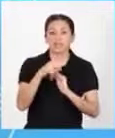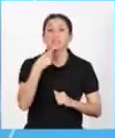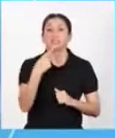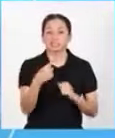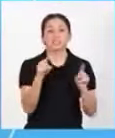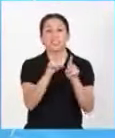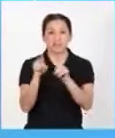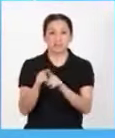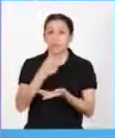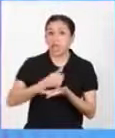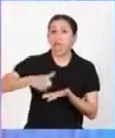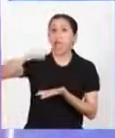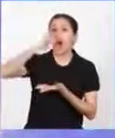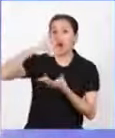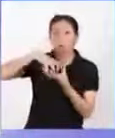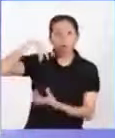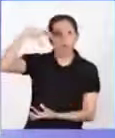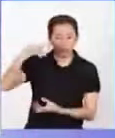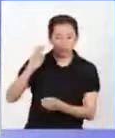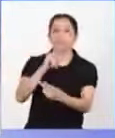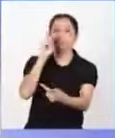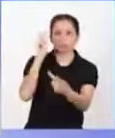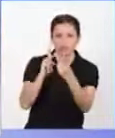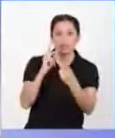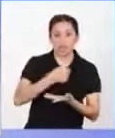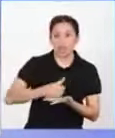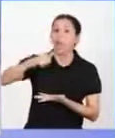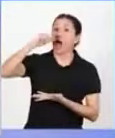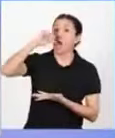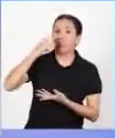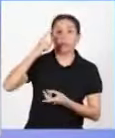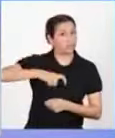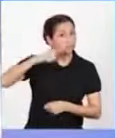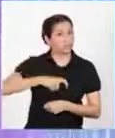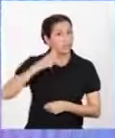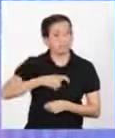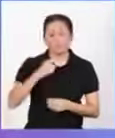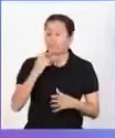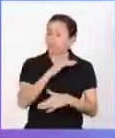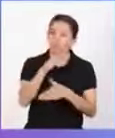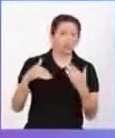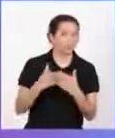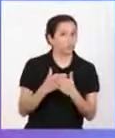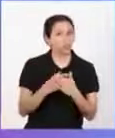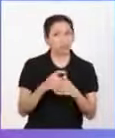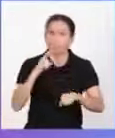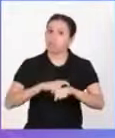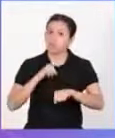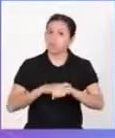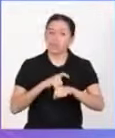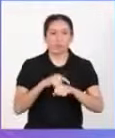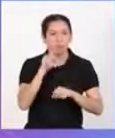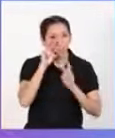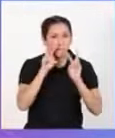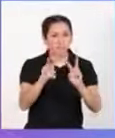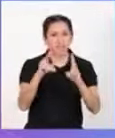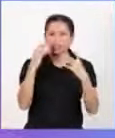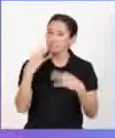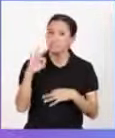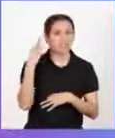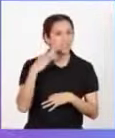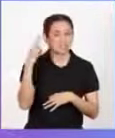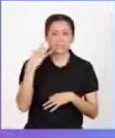También dijeron en el video que debemos tener agua. ¡Exacto! El agua es necesaria en todo momento.